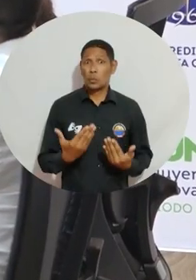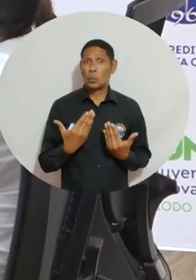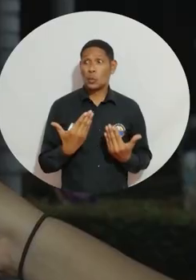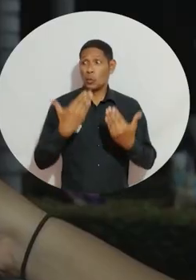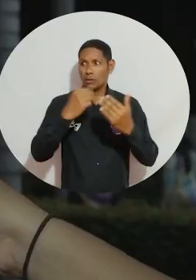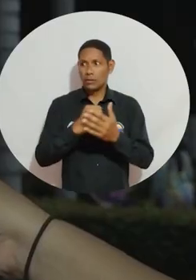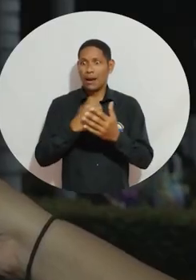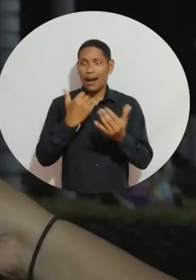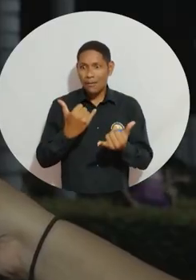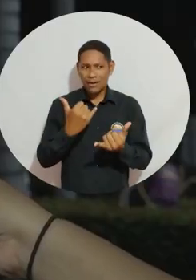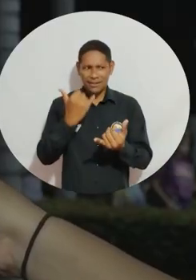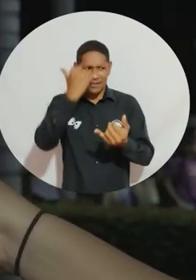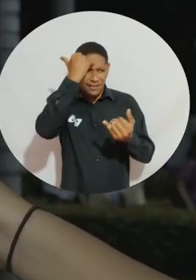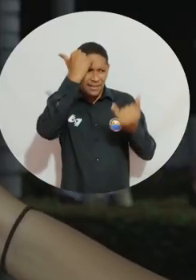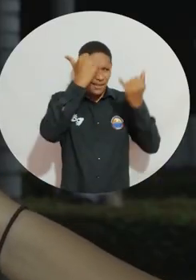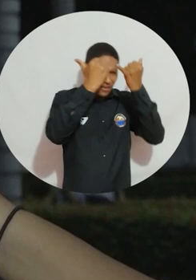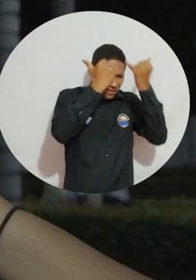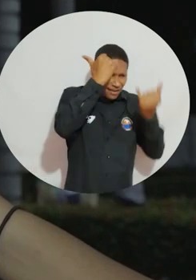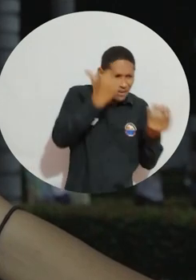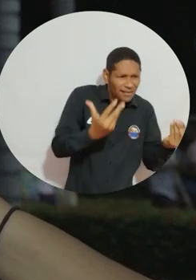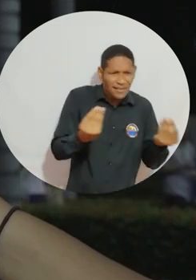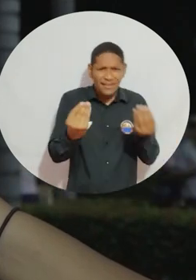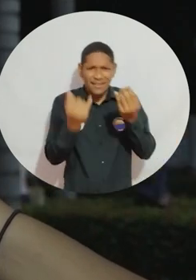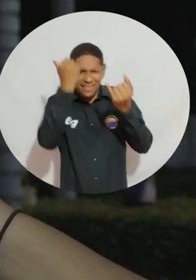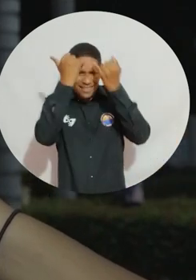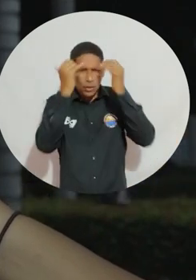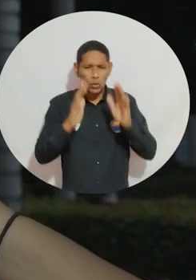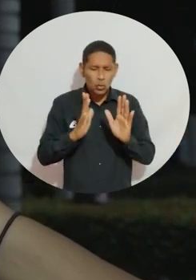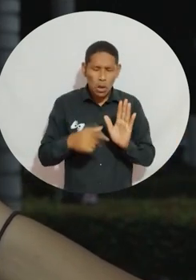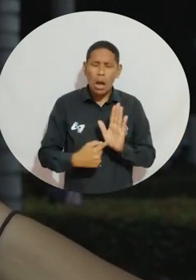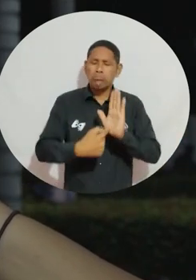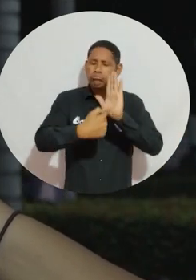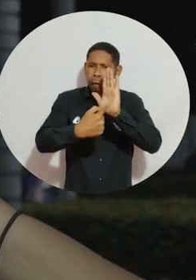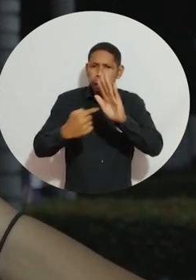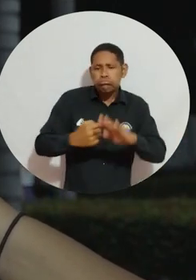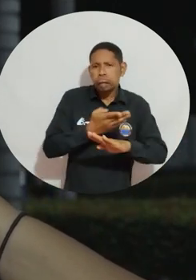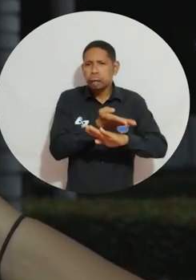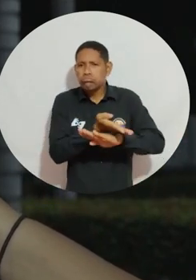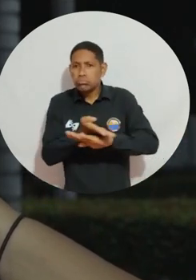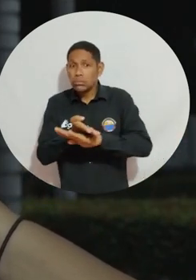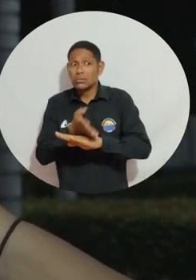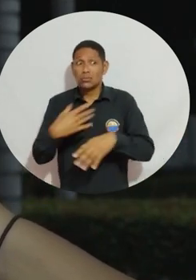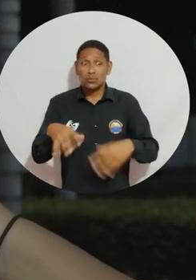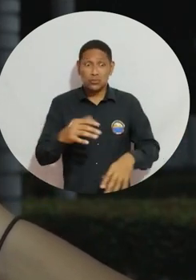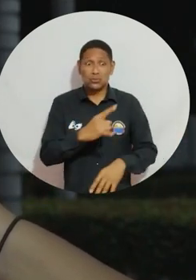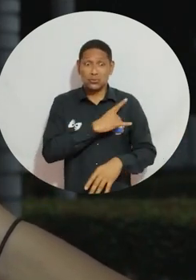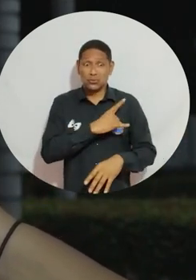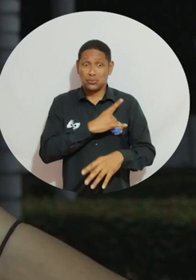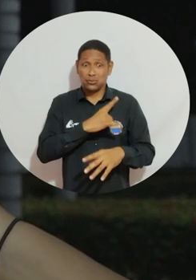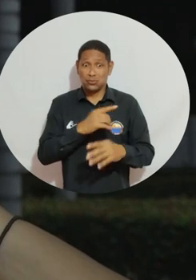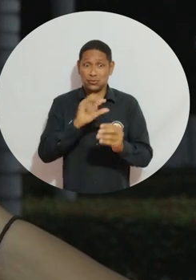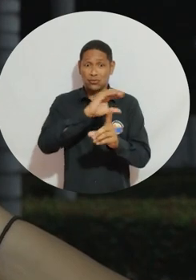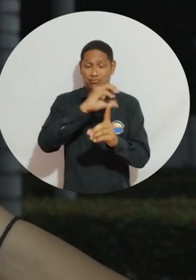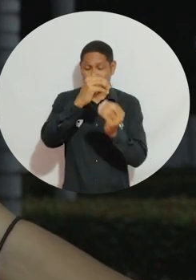Precisamente queremos llevar pues todas las ideas de cada uno de los colectivos que se encuentran dentro de esta universidad llena de